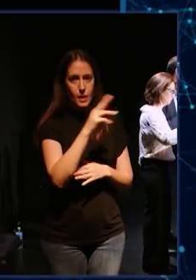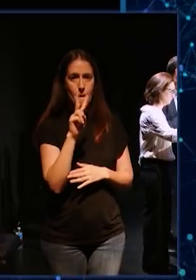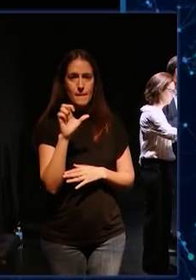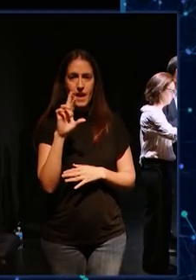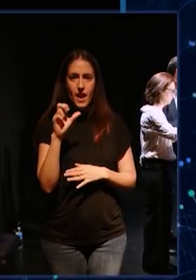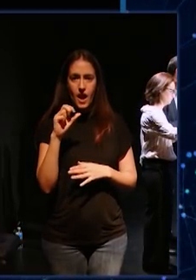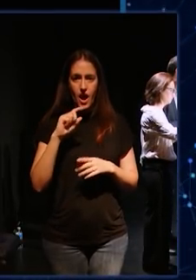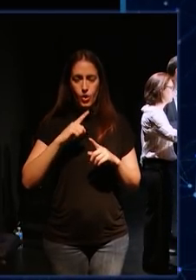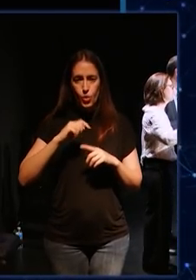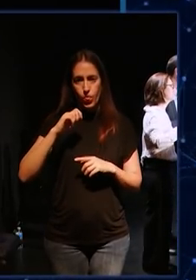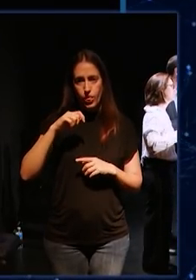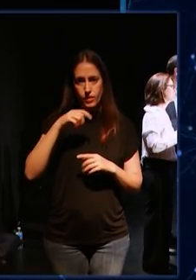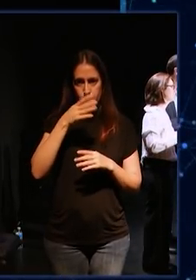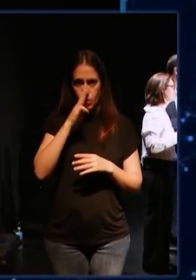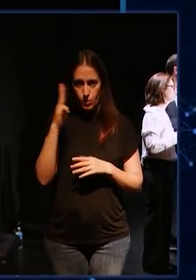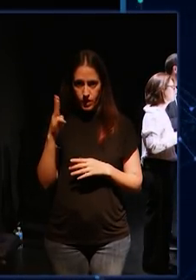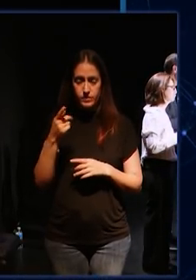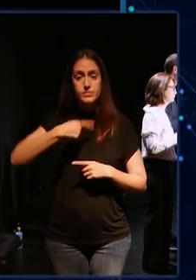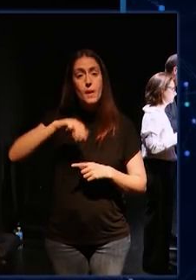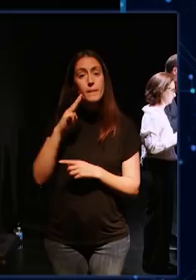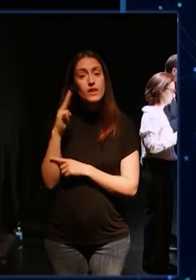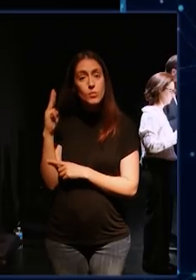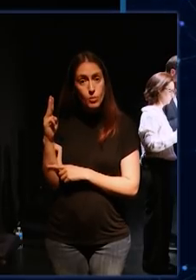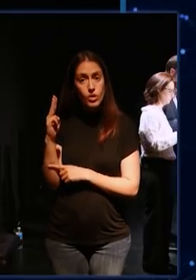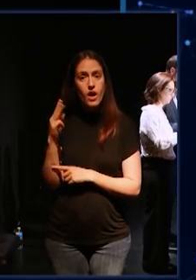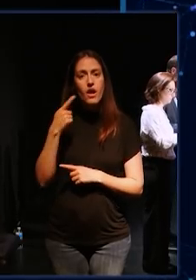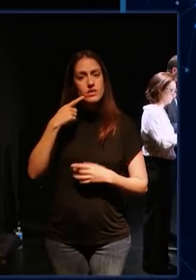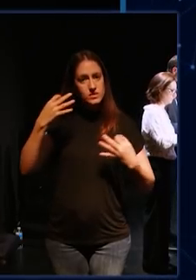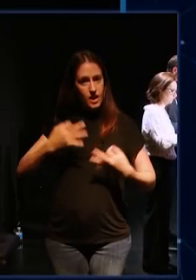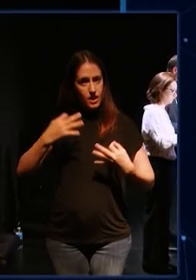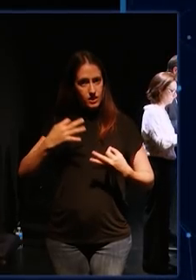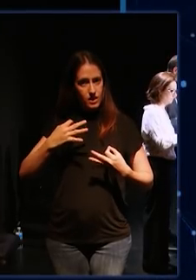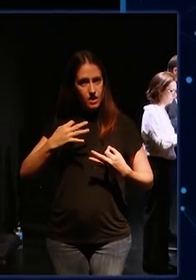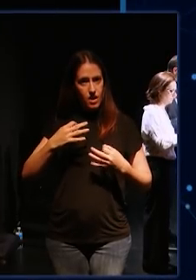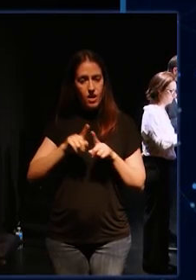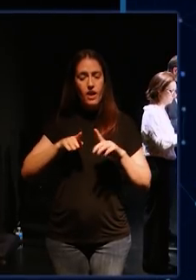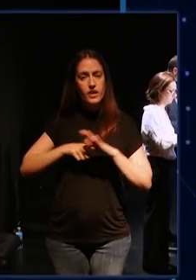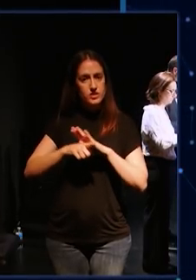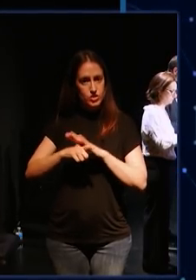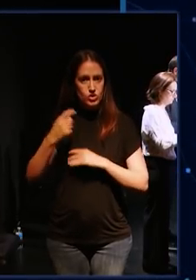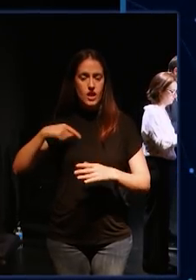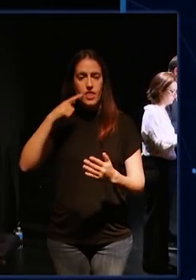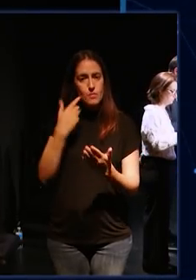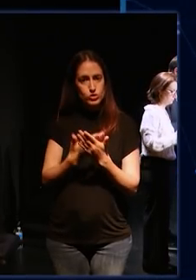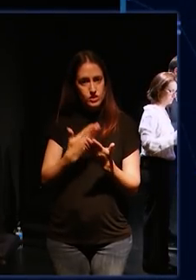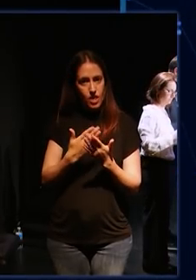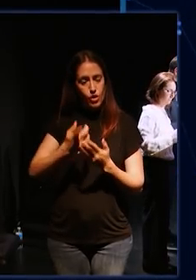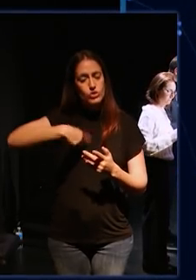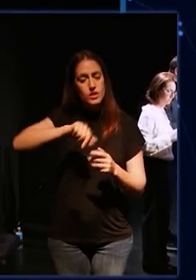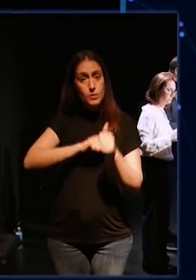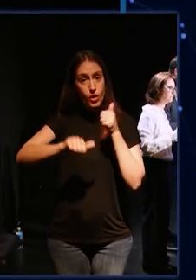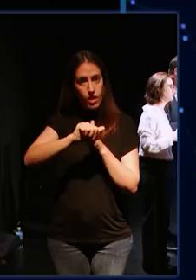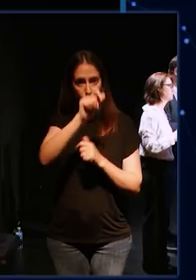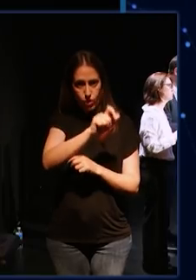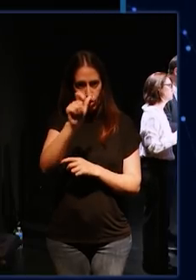Miranda, del Partit Popular. El Partido Popular es garantía, y así lo ha demostrado, es garantía de gestión. Siempre hemos priorizado al ciudadano